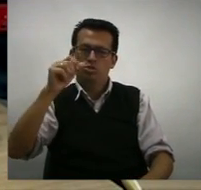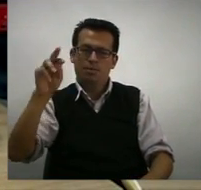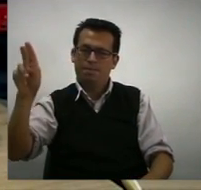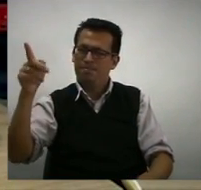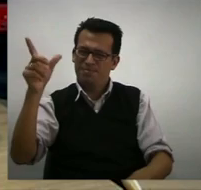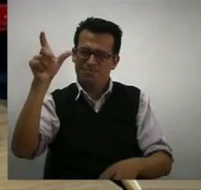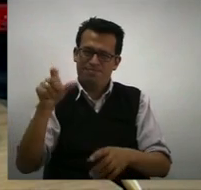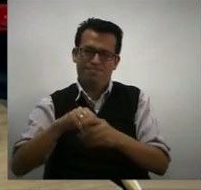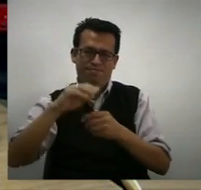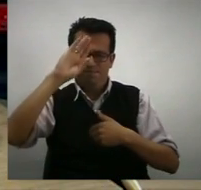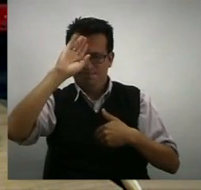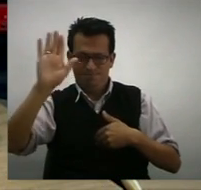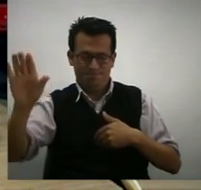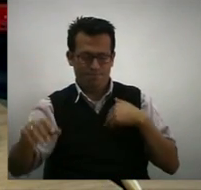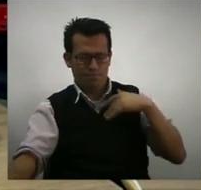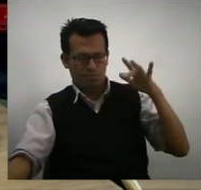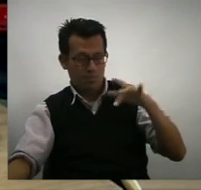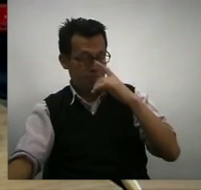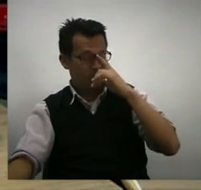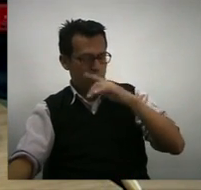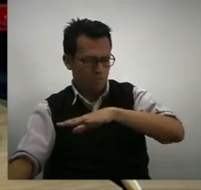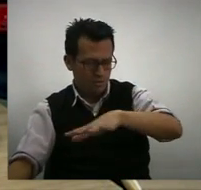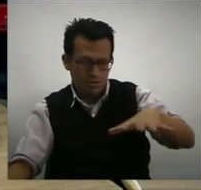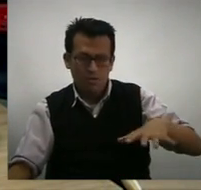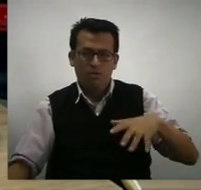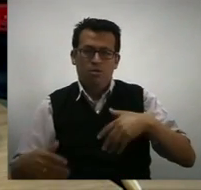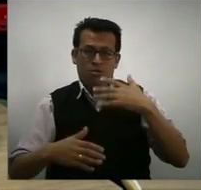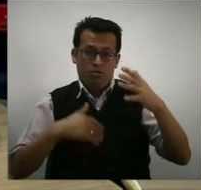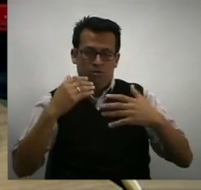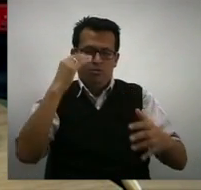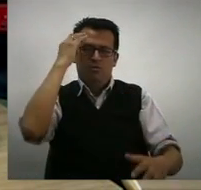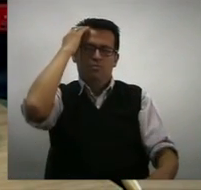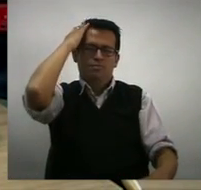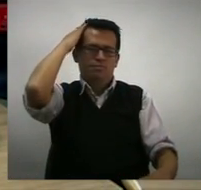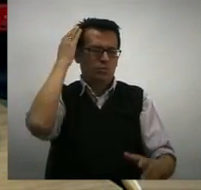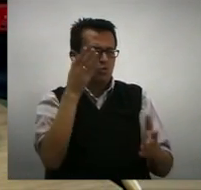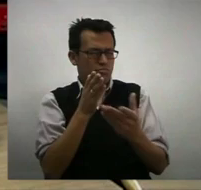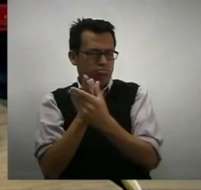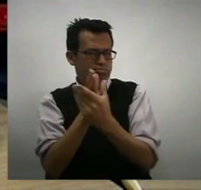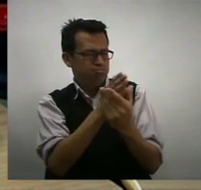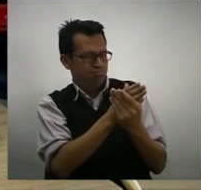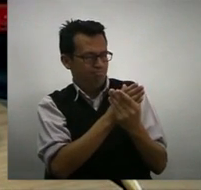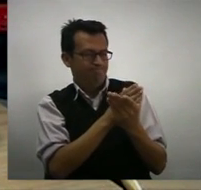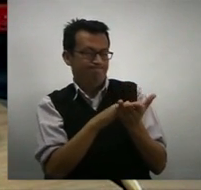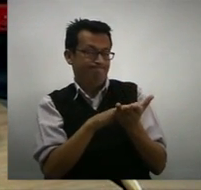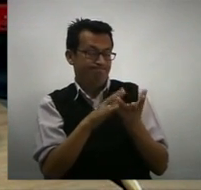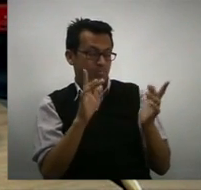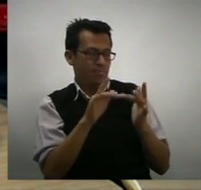su síndrome de Proteus. Hice parte de los cursos que Foucault pronunció alrededor de la paresía, los anormales y la